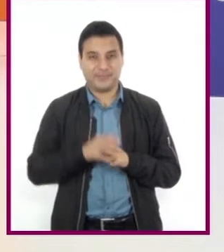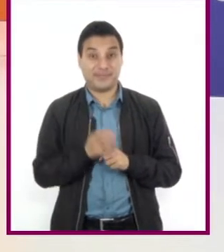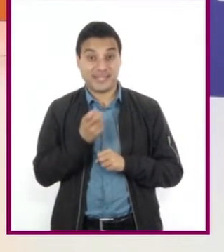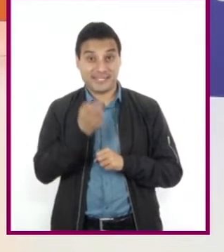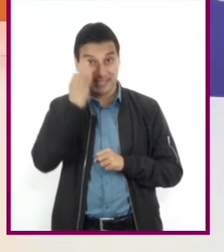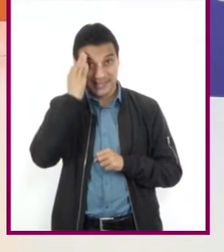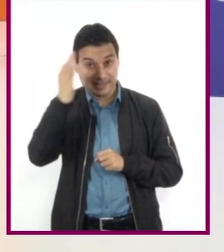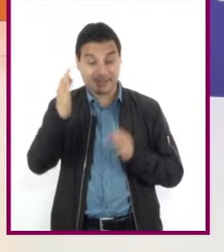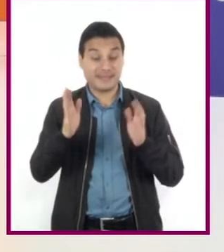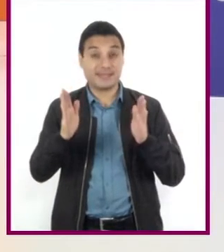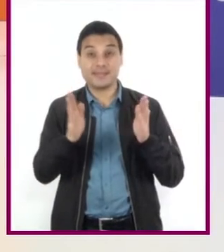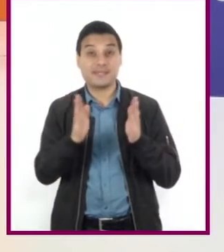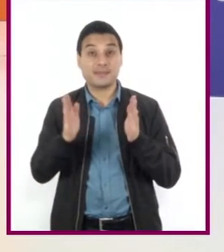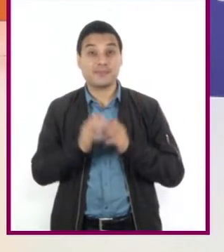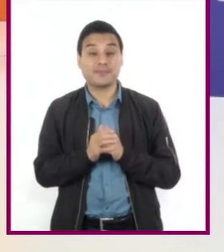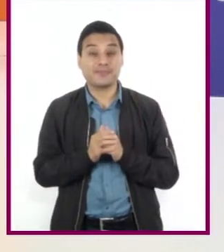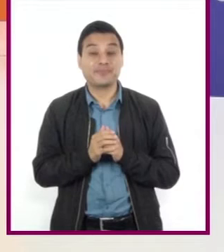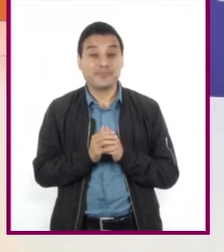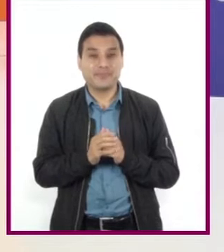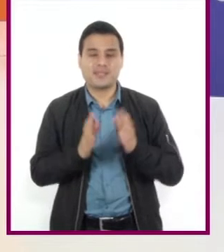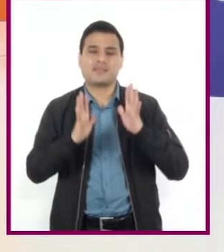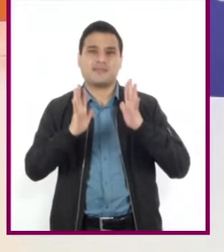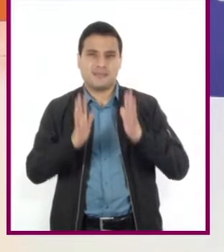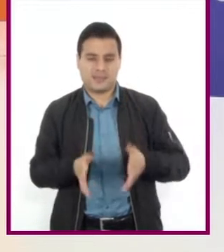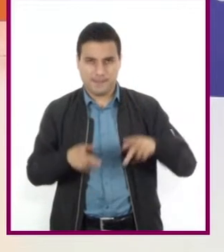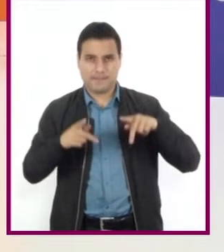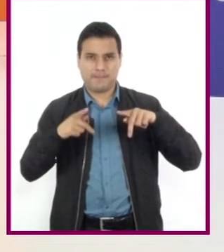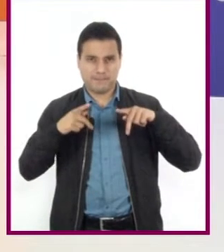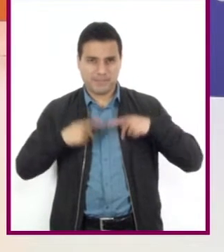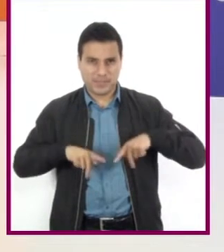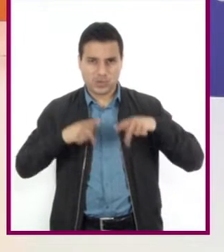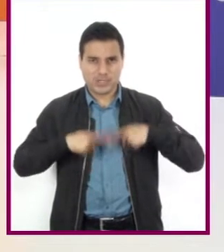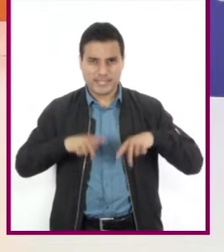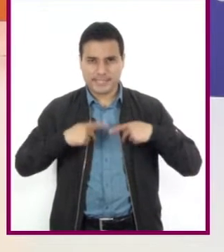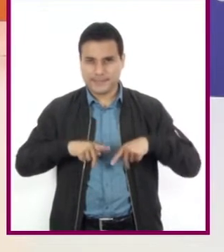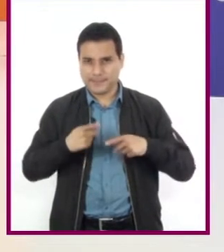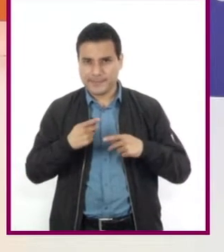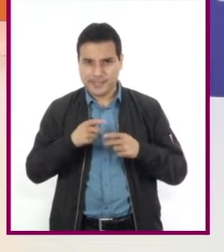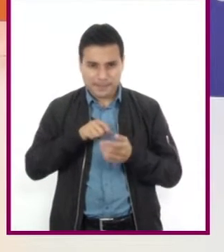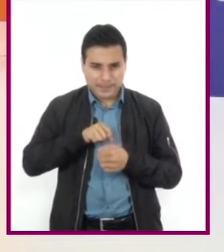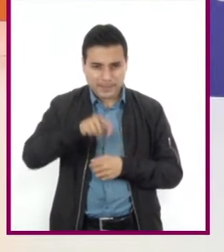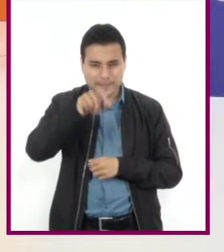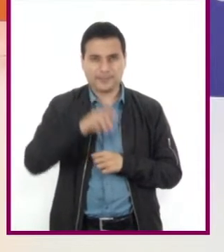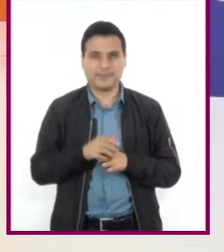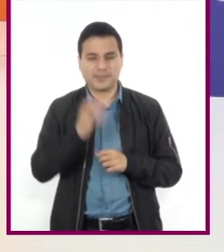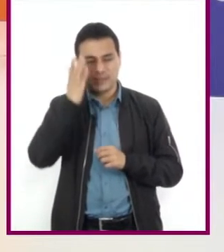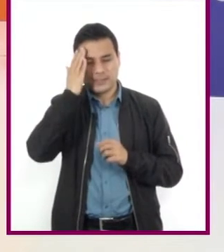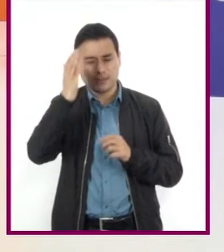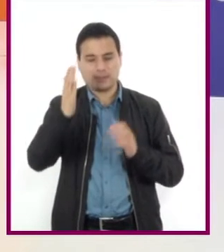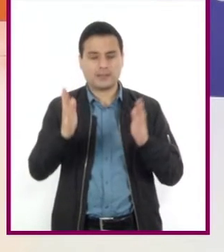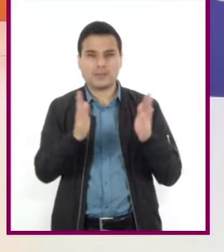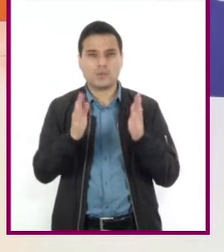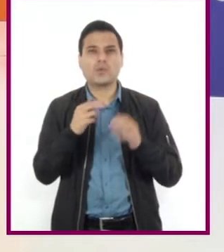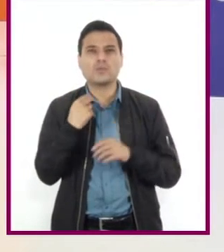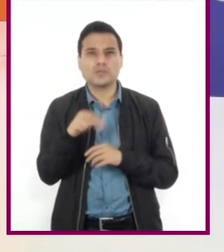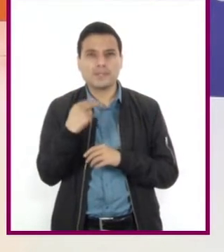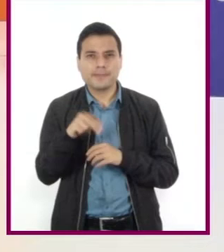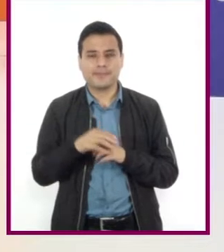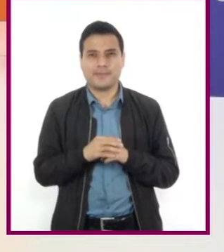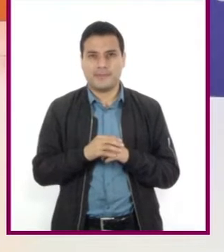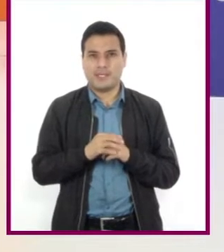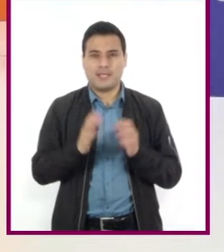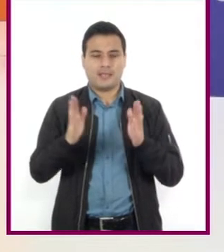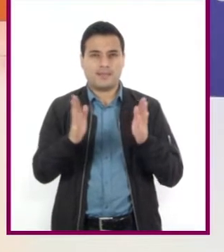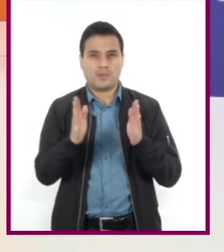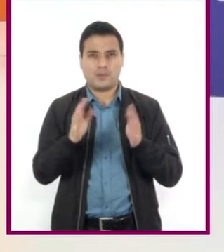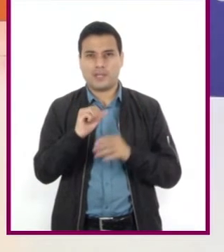grandes transformaciones, en la que se definieron las tres superáreas culturales, se le conoce como periodo arcaico, el cual abarcó